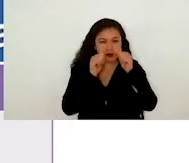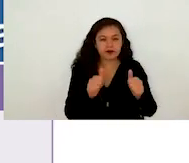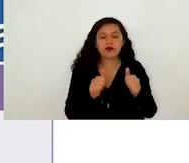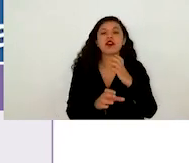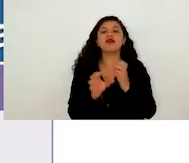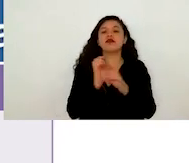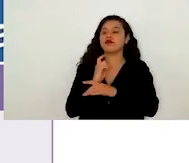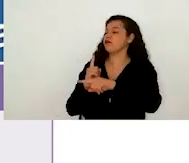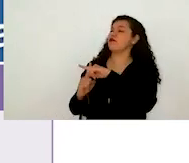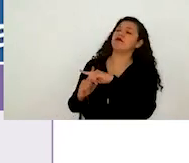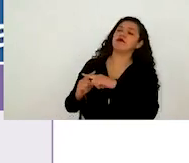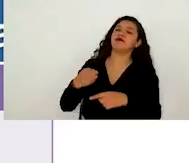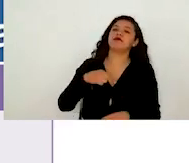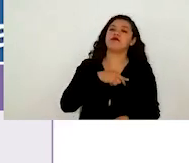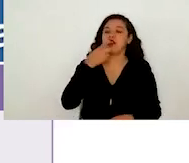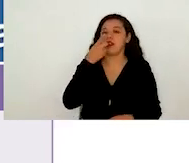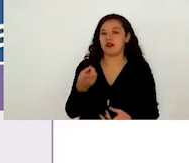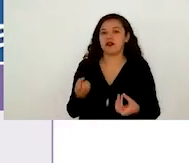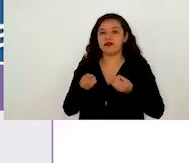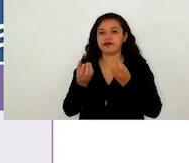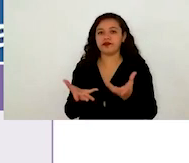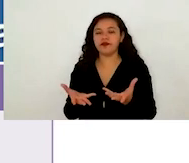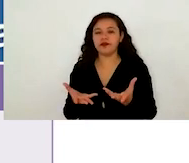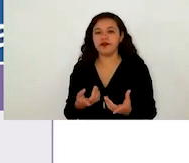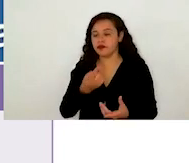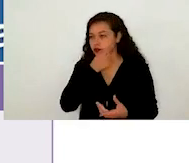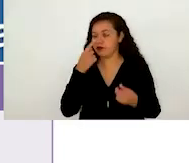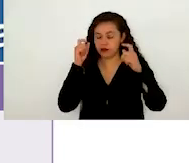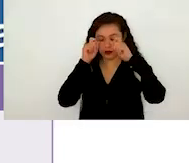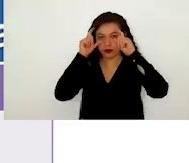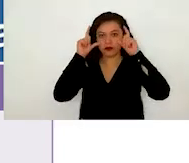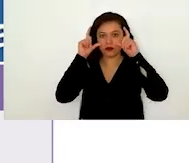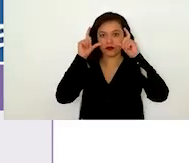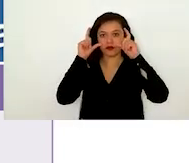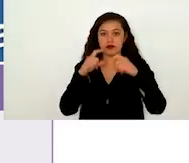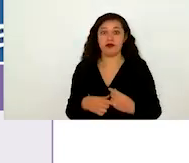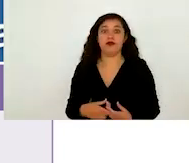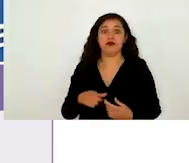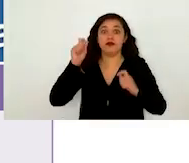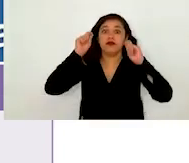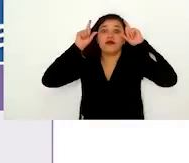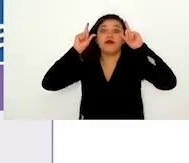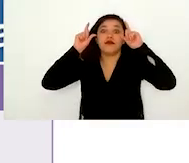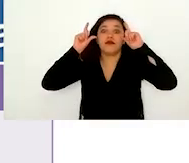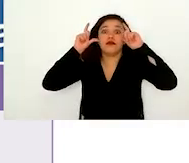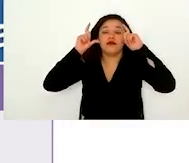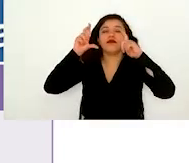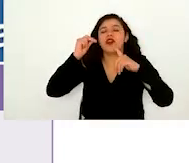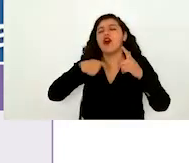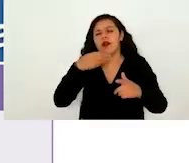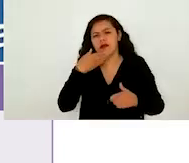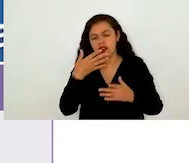positivas que deberíamos de estar esté emitiendo estarían mantener los ojos bien abiertos no es así así como que no es una forma relajada